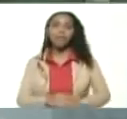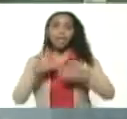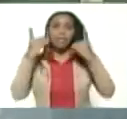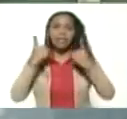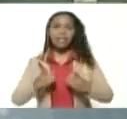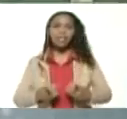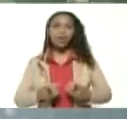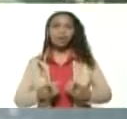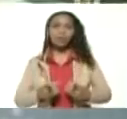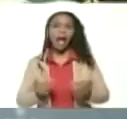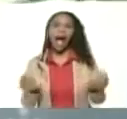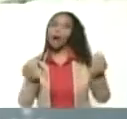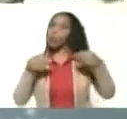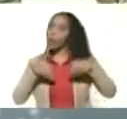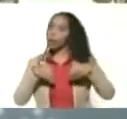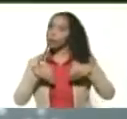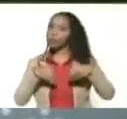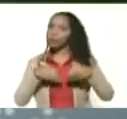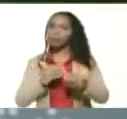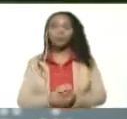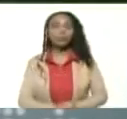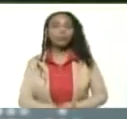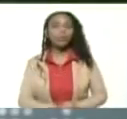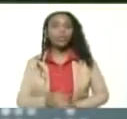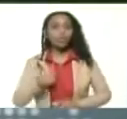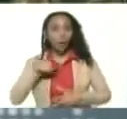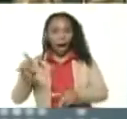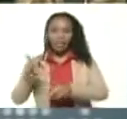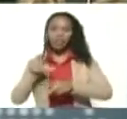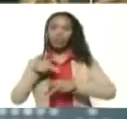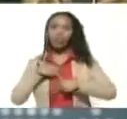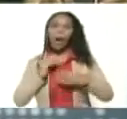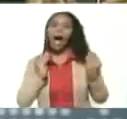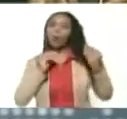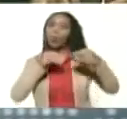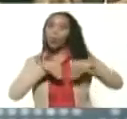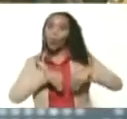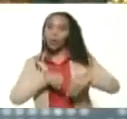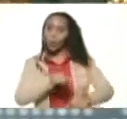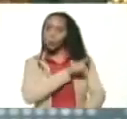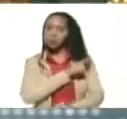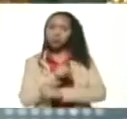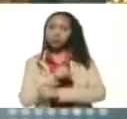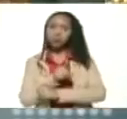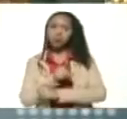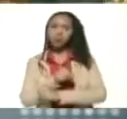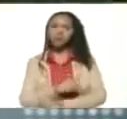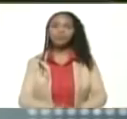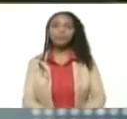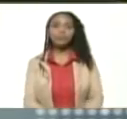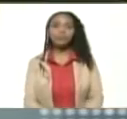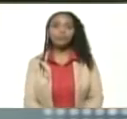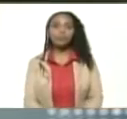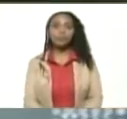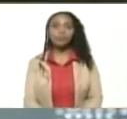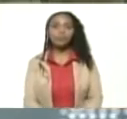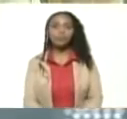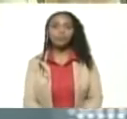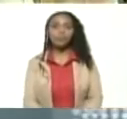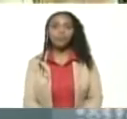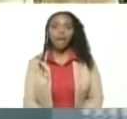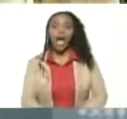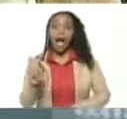decidieron un acuerdo que yo lo asumo como un acuerdo de obligatorio cumplimiento.